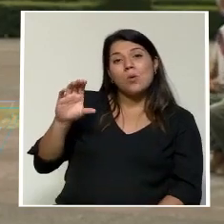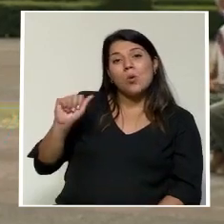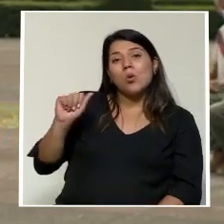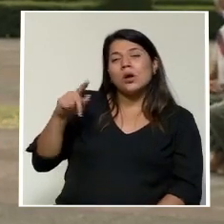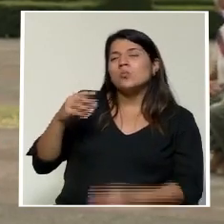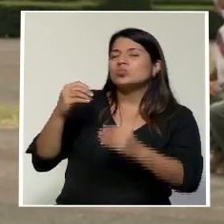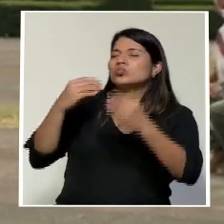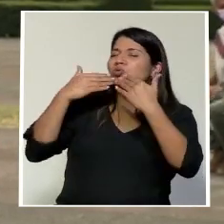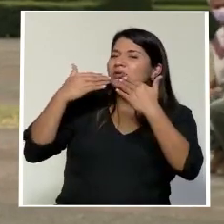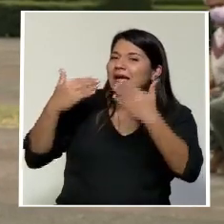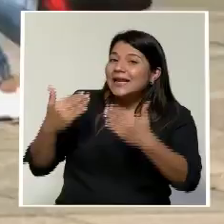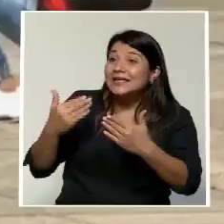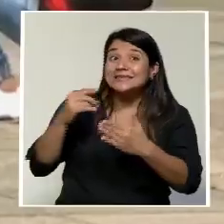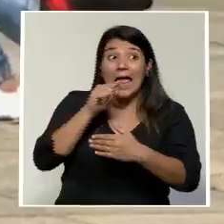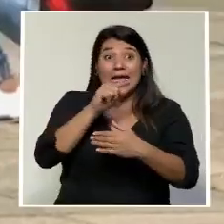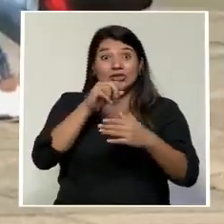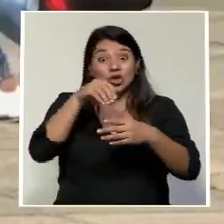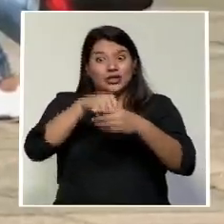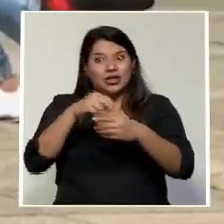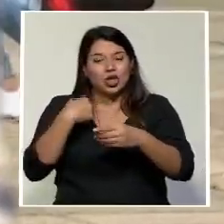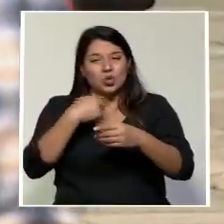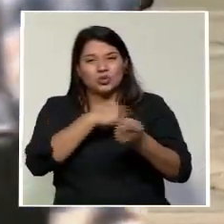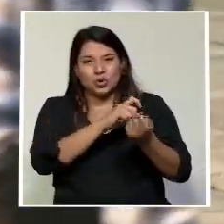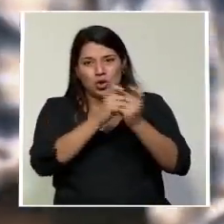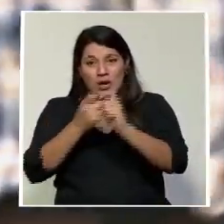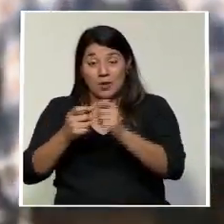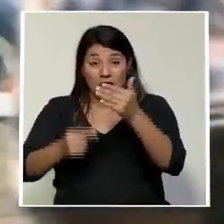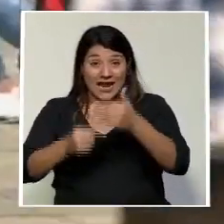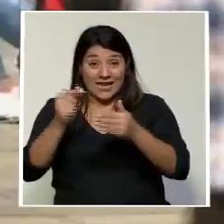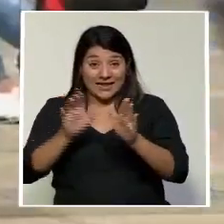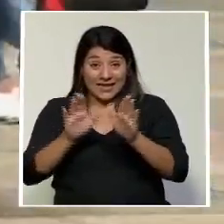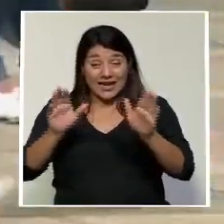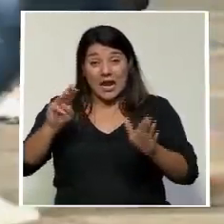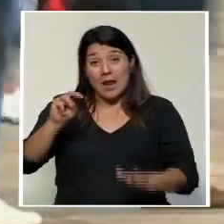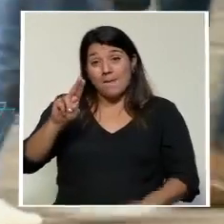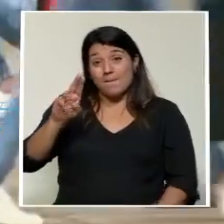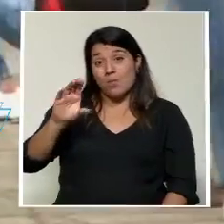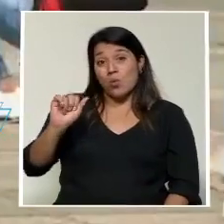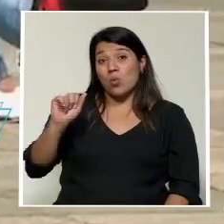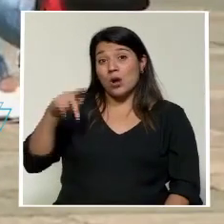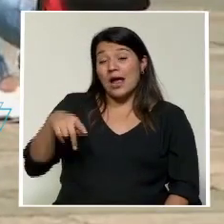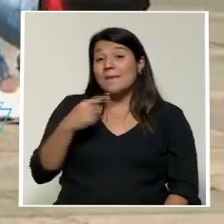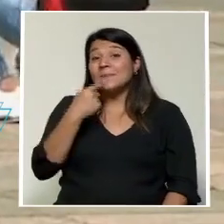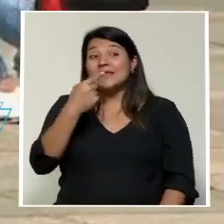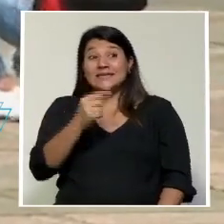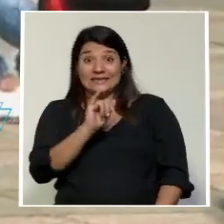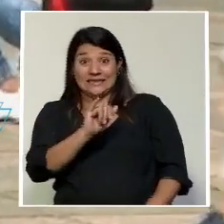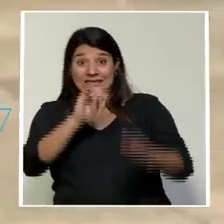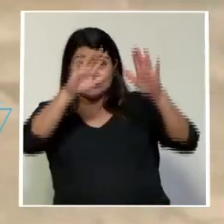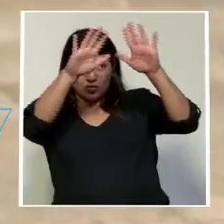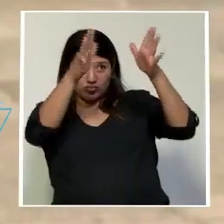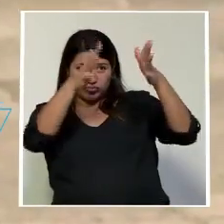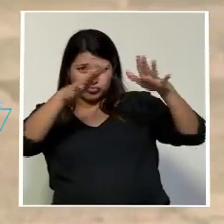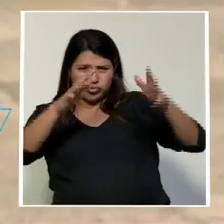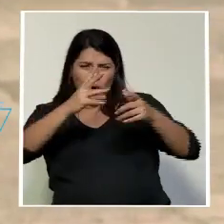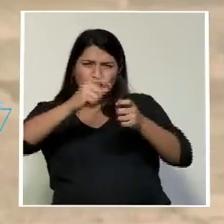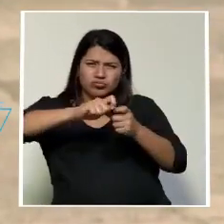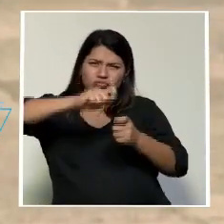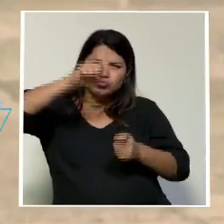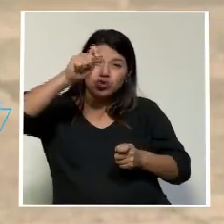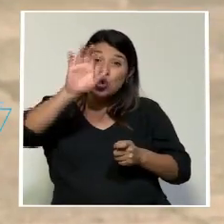parte de toda la transformación. Por su parte, la gerente general de la MUCAP explicó que el monumento de la independencia tendrá una altura de